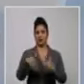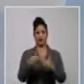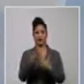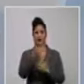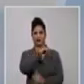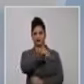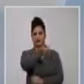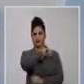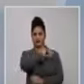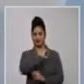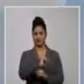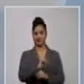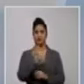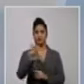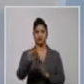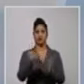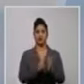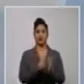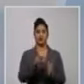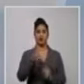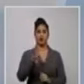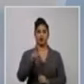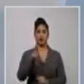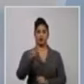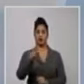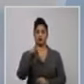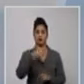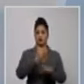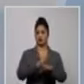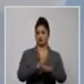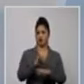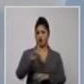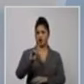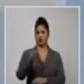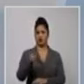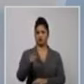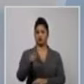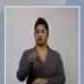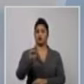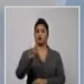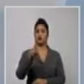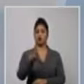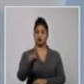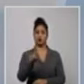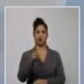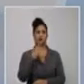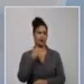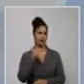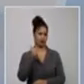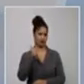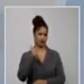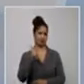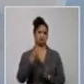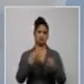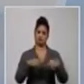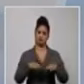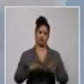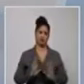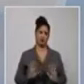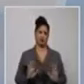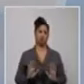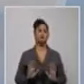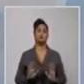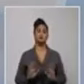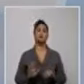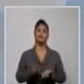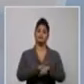5.421, el 99,1%, con una evolución clínica estable. Lamentamos el fallecimiento de